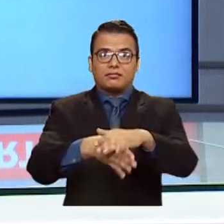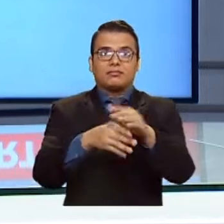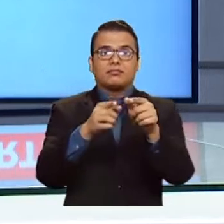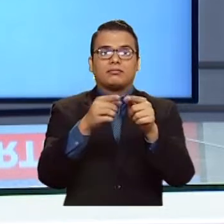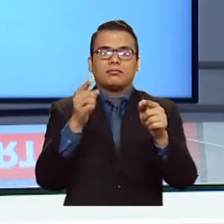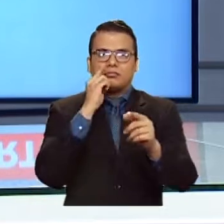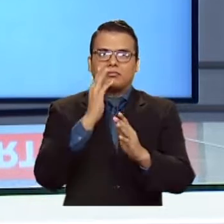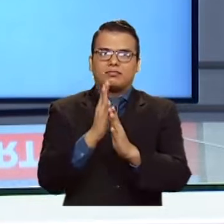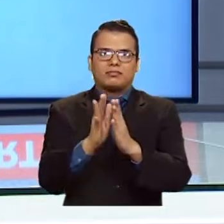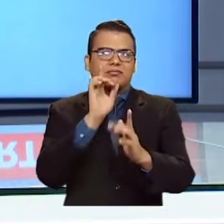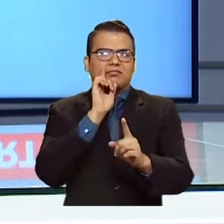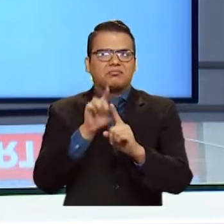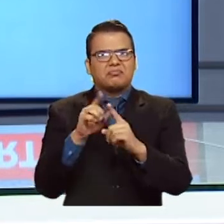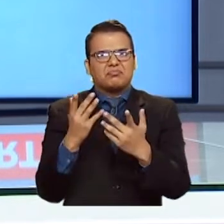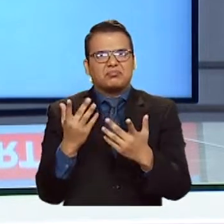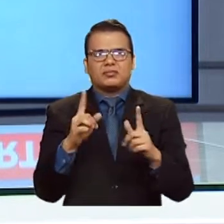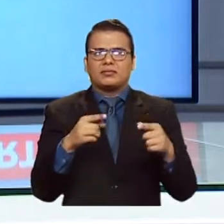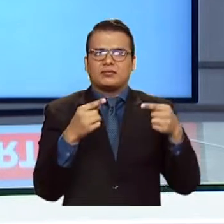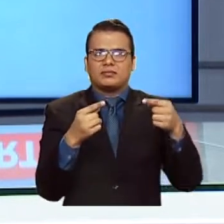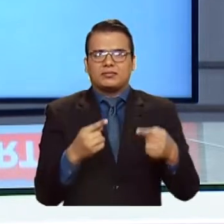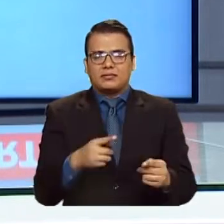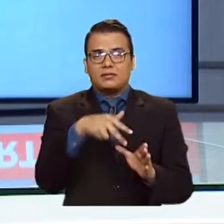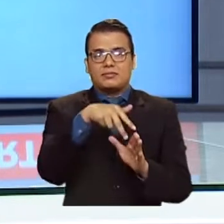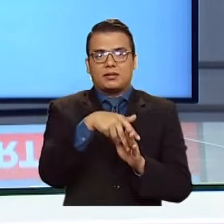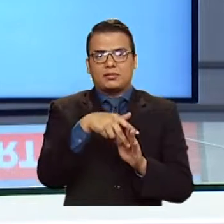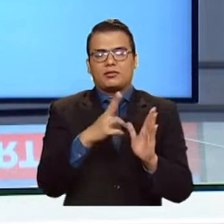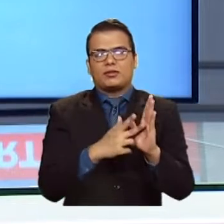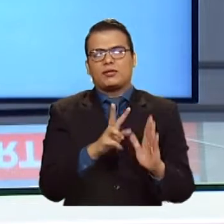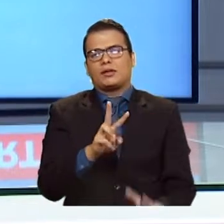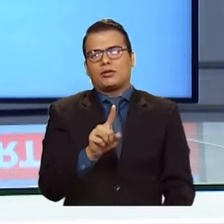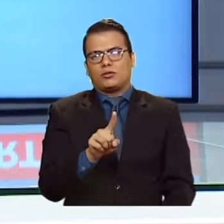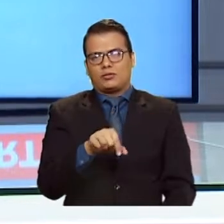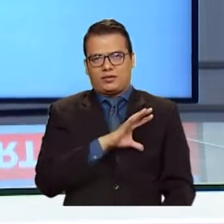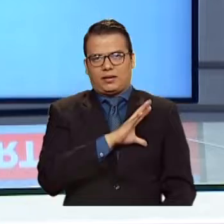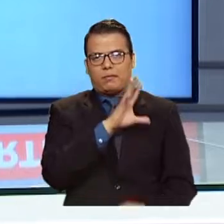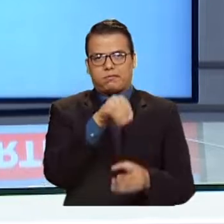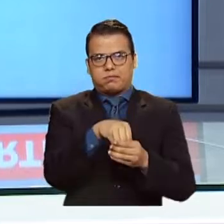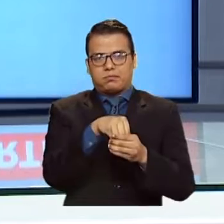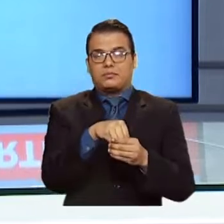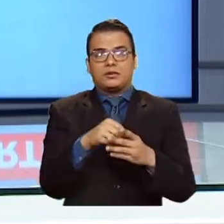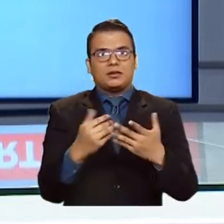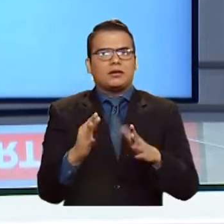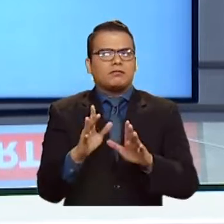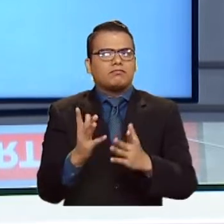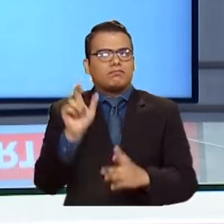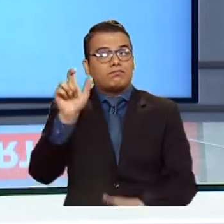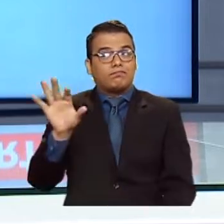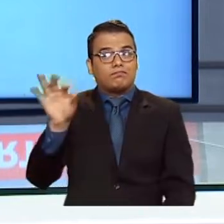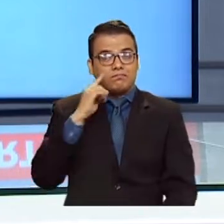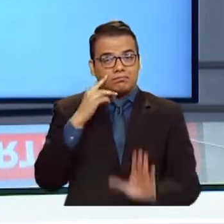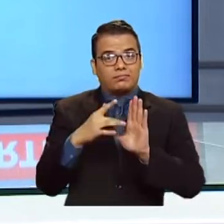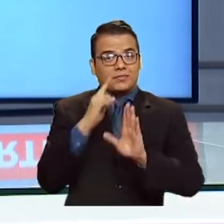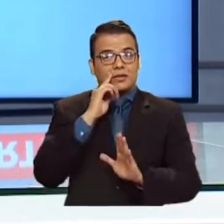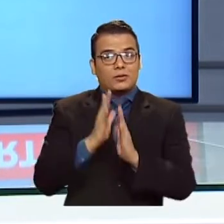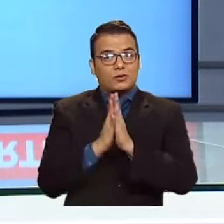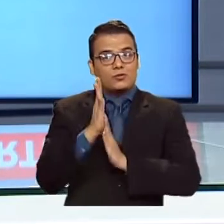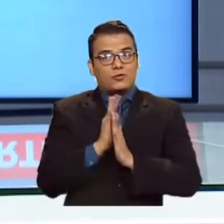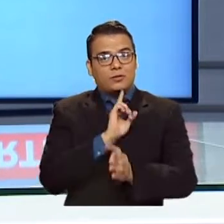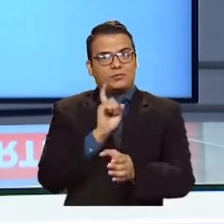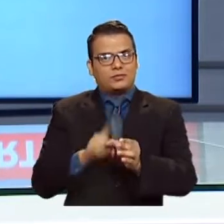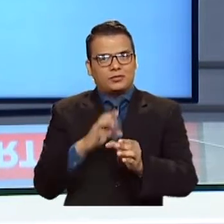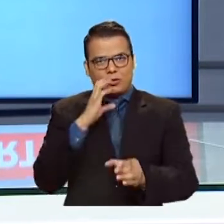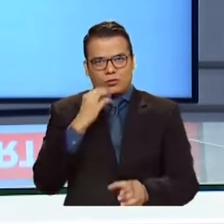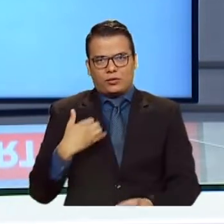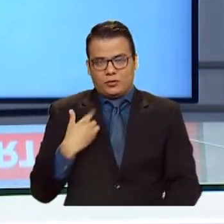Y seguimos rumbo a los Juegos Panamericanos Junior Cali y Valle del Cauca 2021. En esta misión, otro de los deportistas que sueña con estar en este evento,